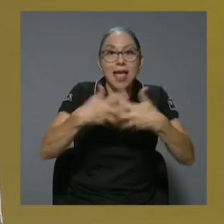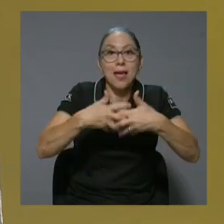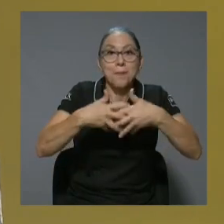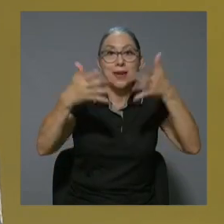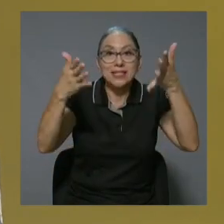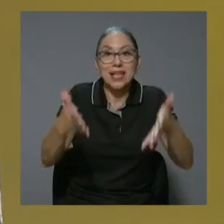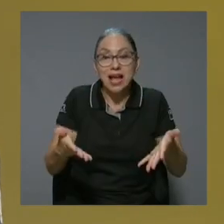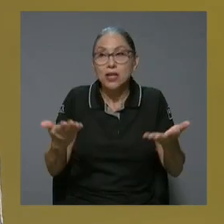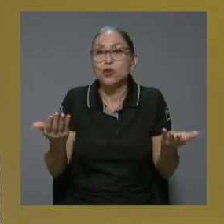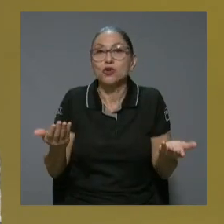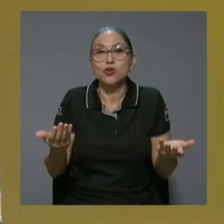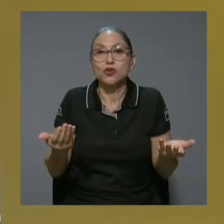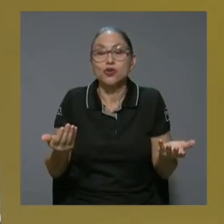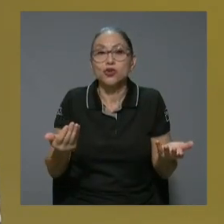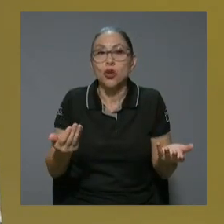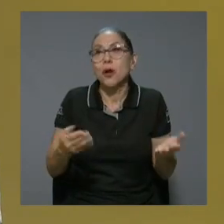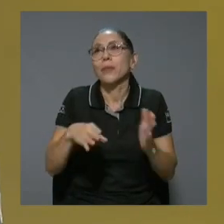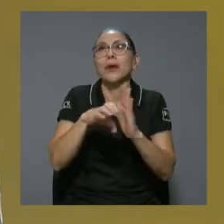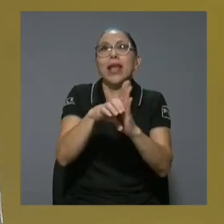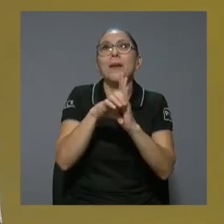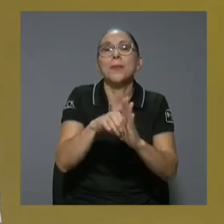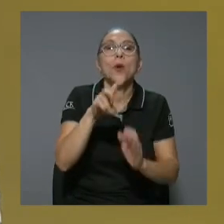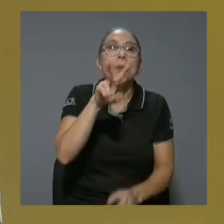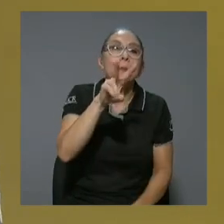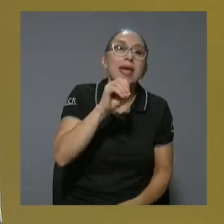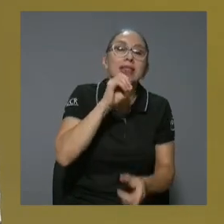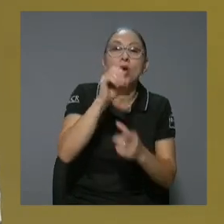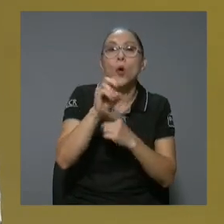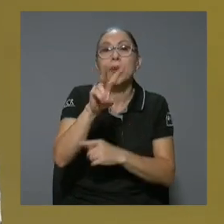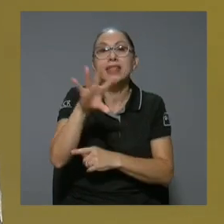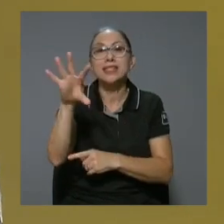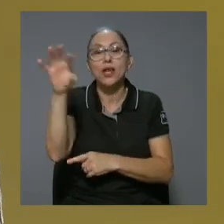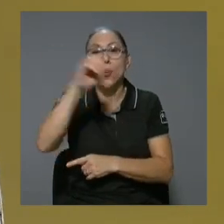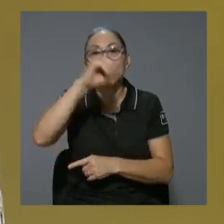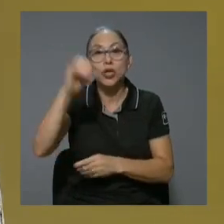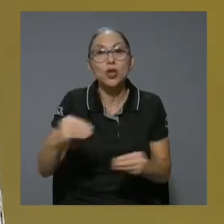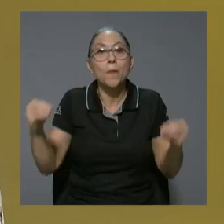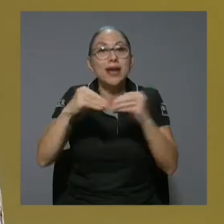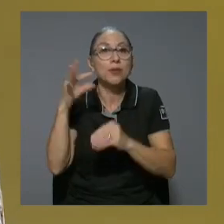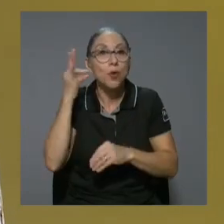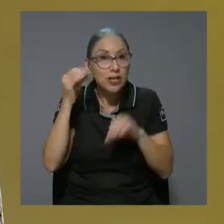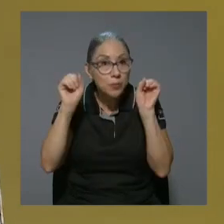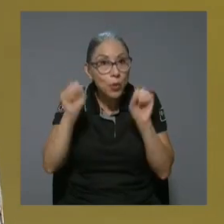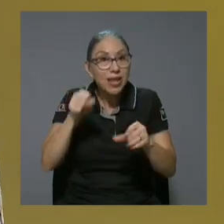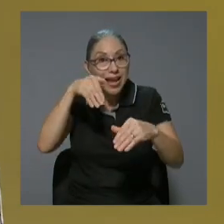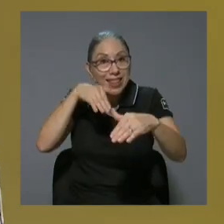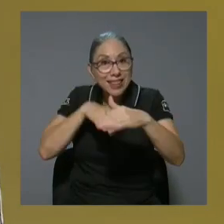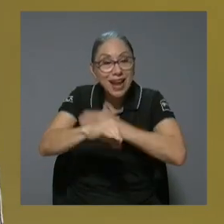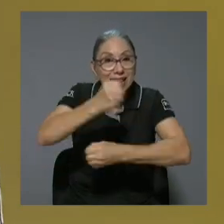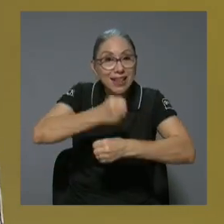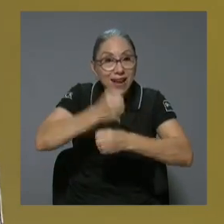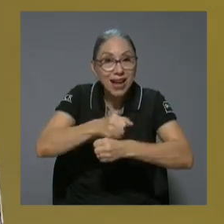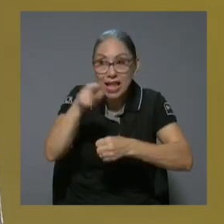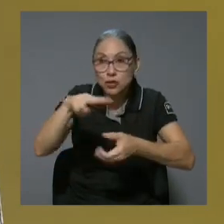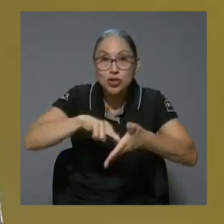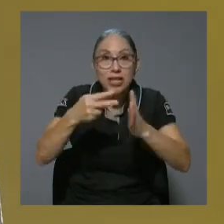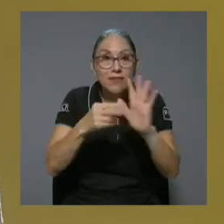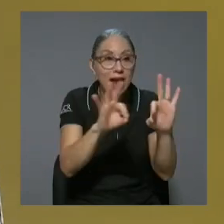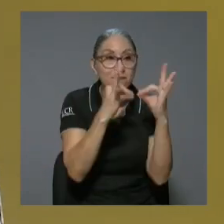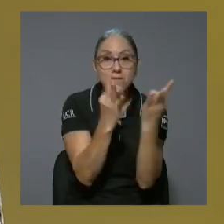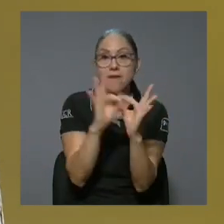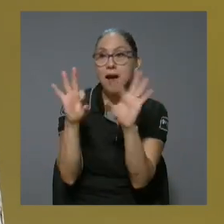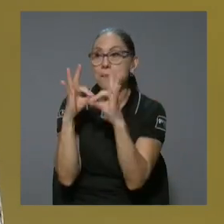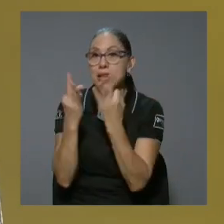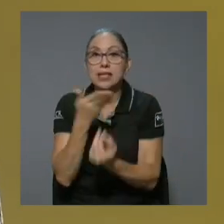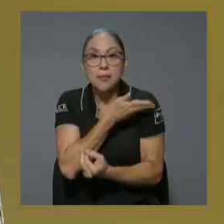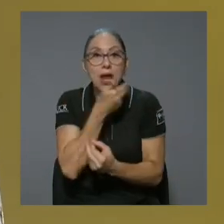hecho de que 20 o 25% más de mujeres se integren a la fuerza de trabajo, y eso implica un aumento en el nivel de ingreso de los hogares. Y eso sin